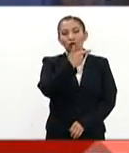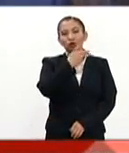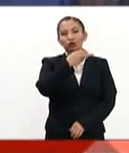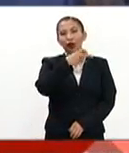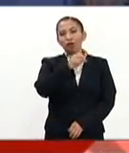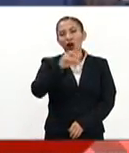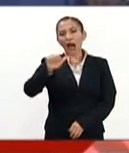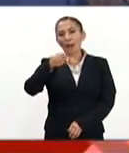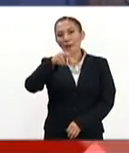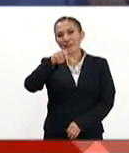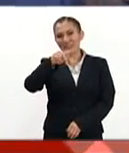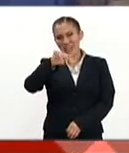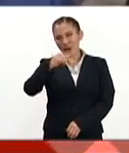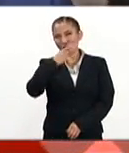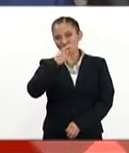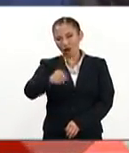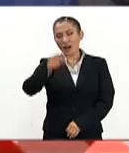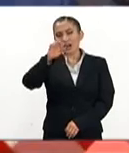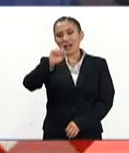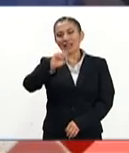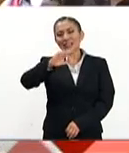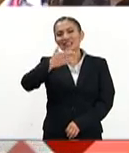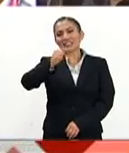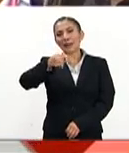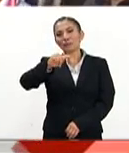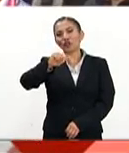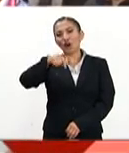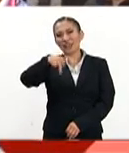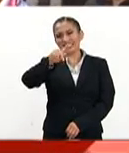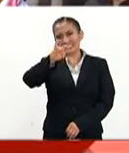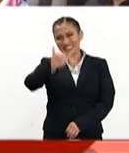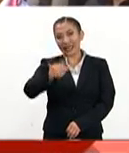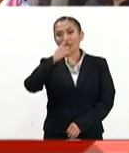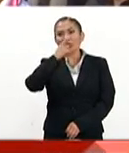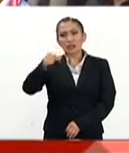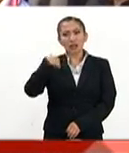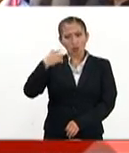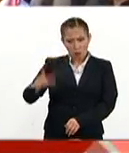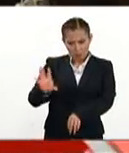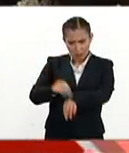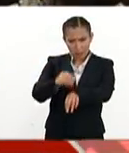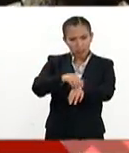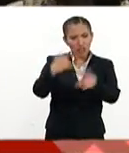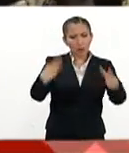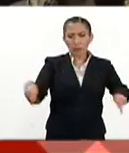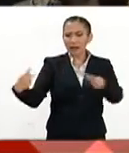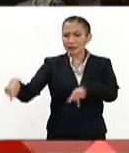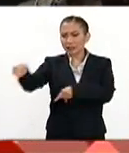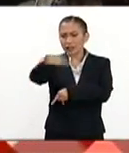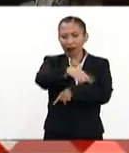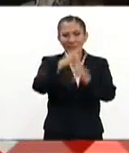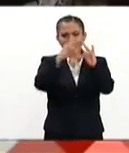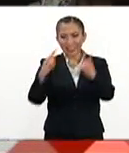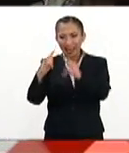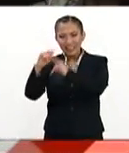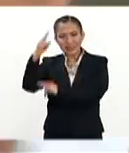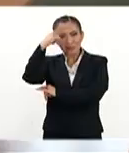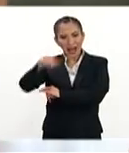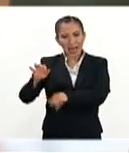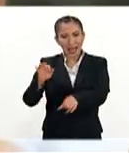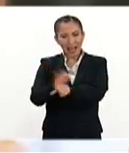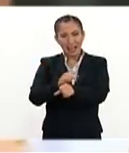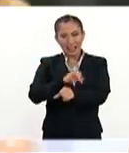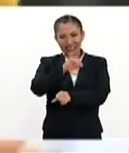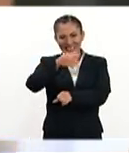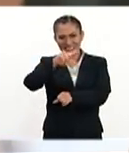el precandidato por la CDMX al frente, Salomón Cheptorisky, planteó regularizar los tianguis de la capital para que puedan acceder a los beneficios de la seguridad social. Por